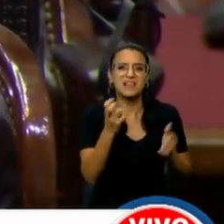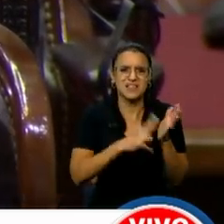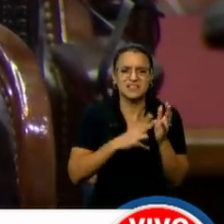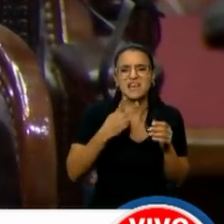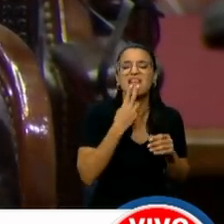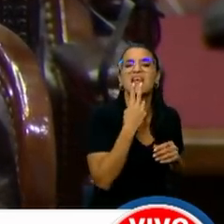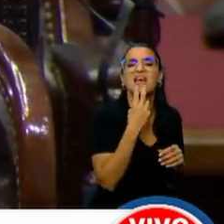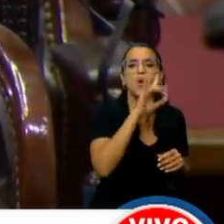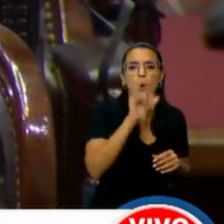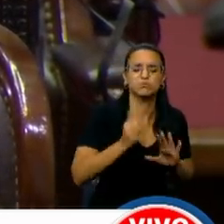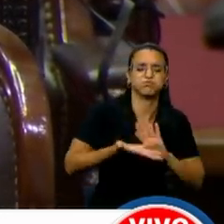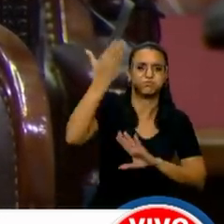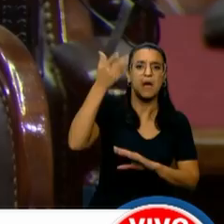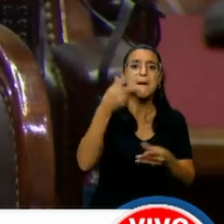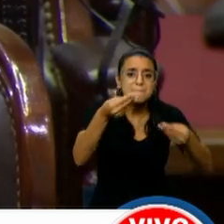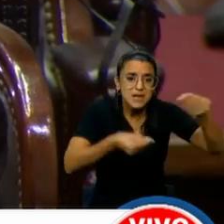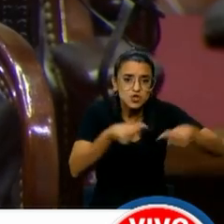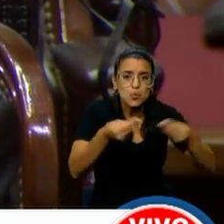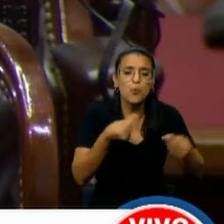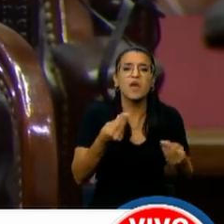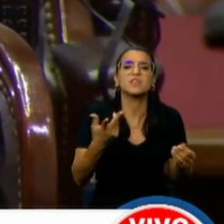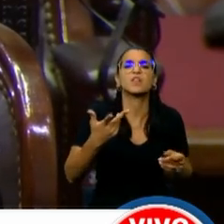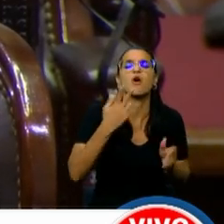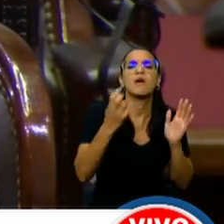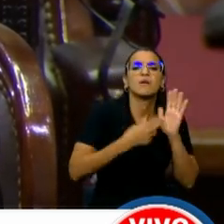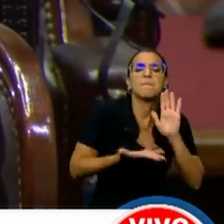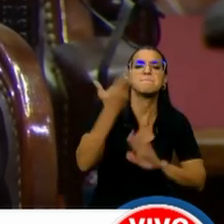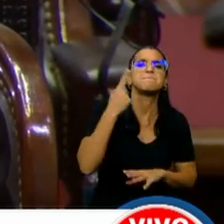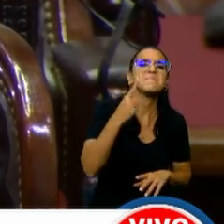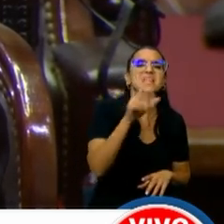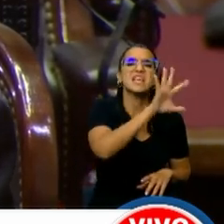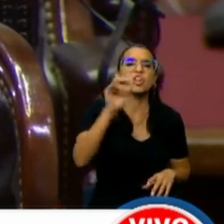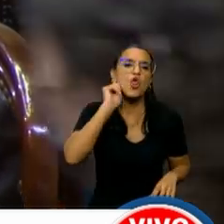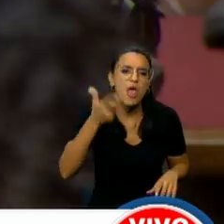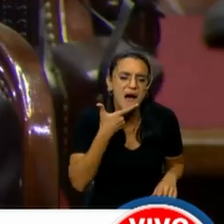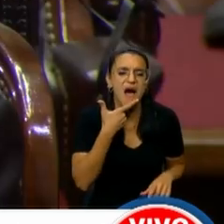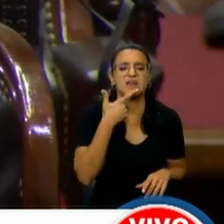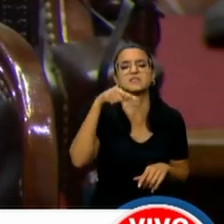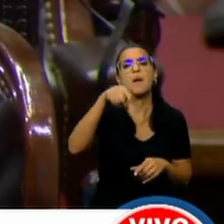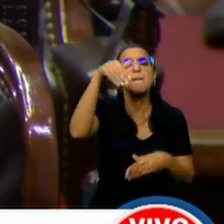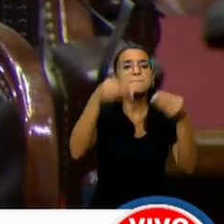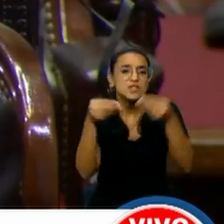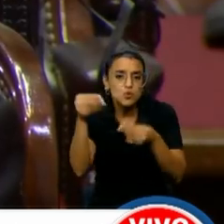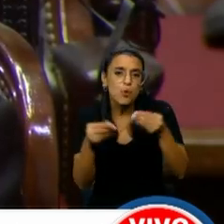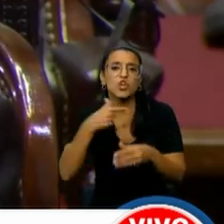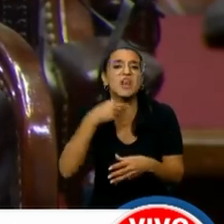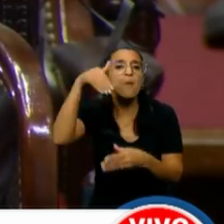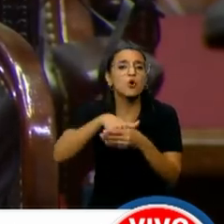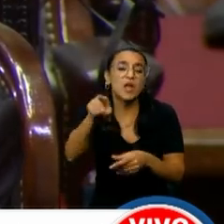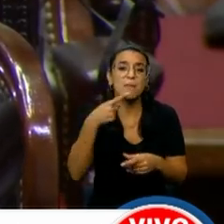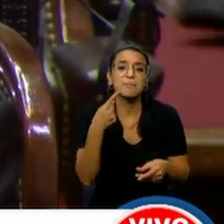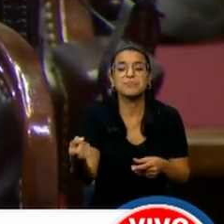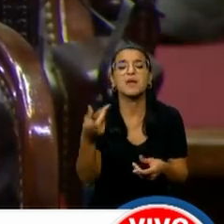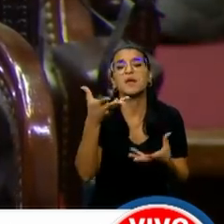vinieron a votar un presupuesto que no tienen un tarifazo del 1500 por ciento en el gas que vinieron a votar un presupuesto que en sus